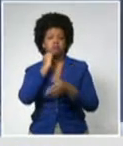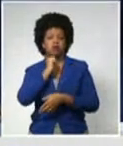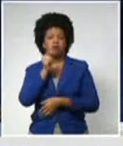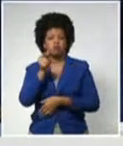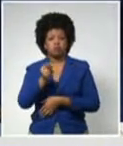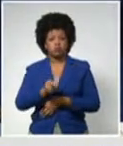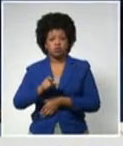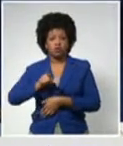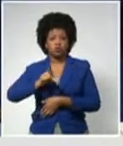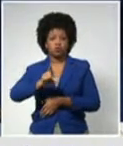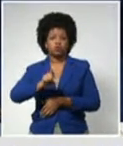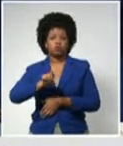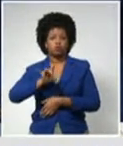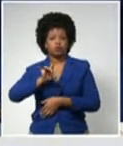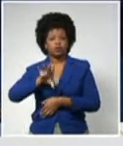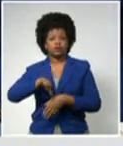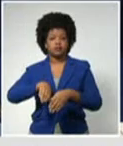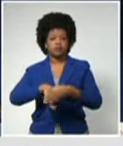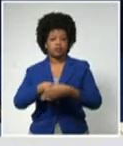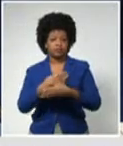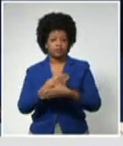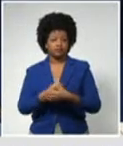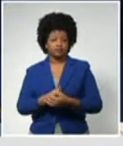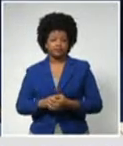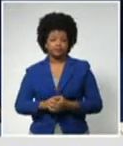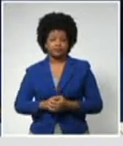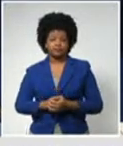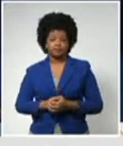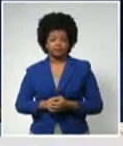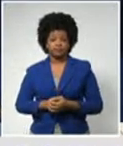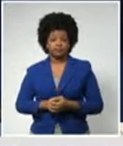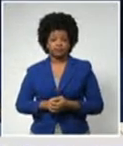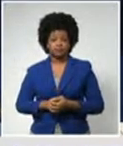estos últimos 15 días. Eso,